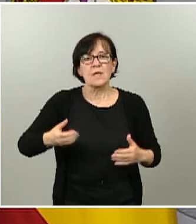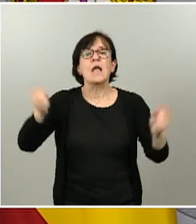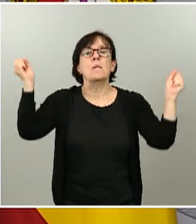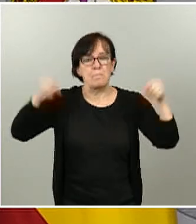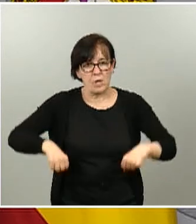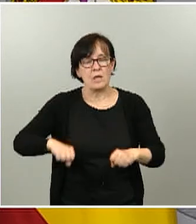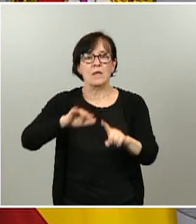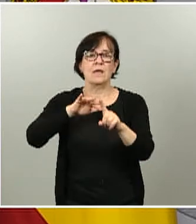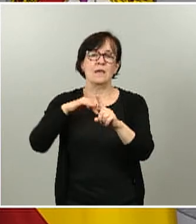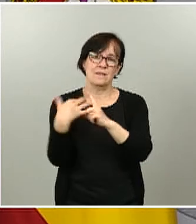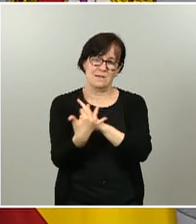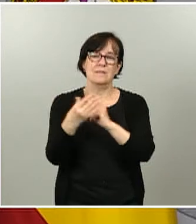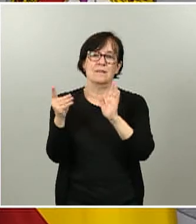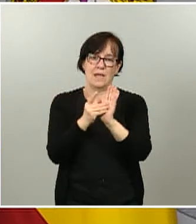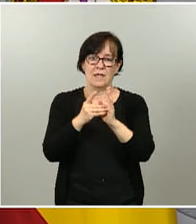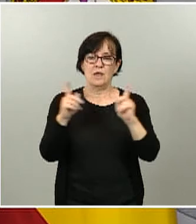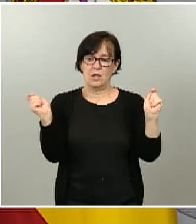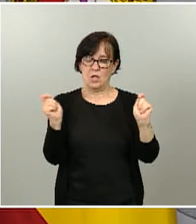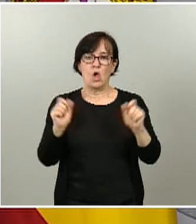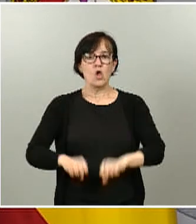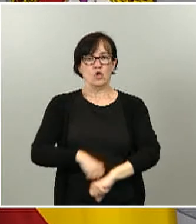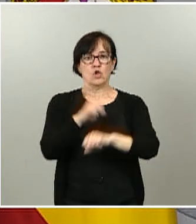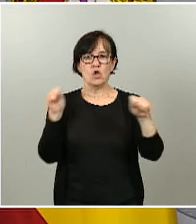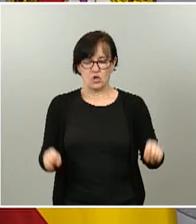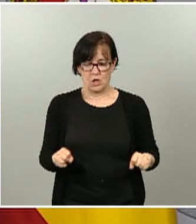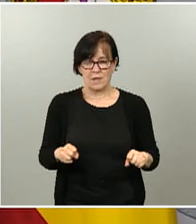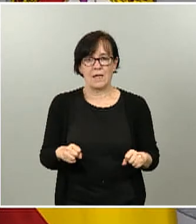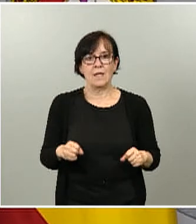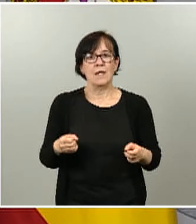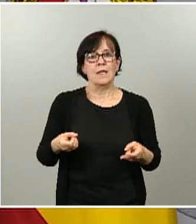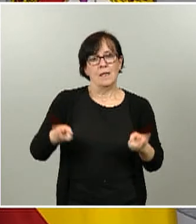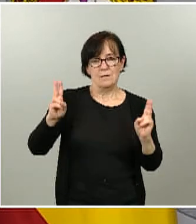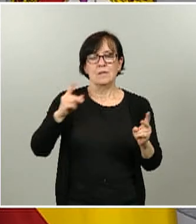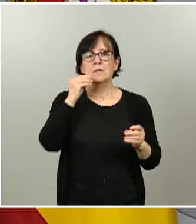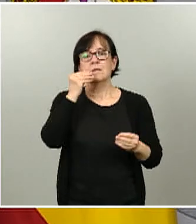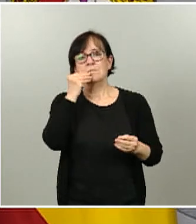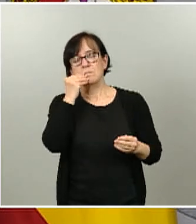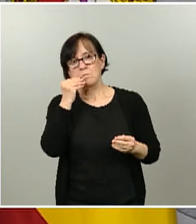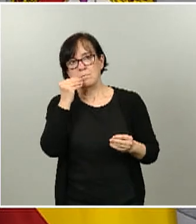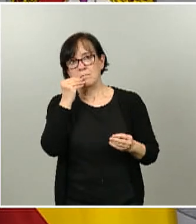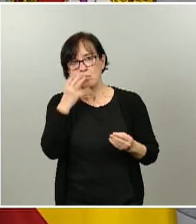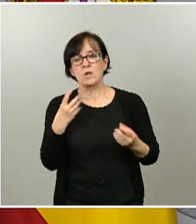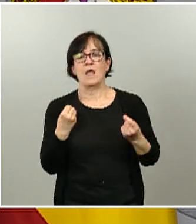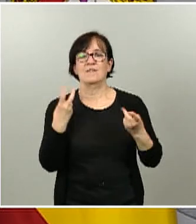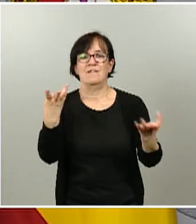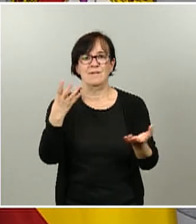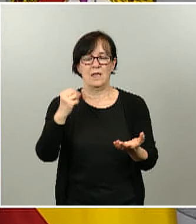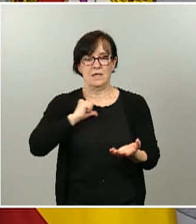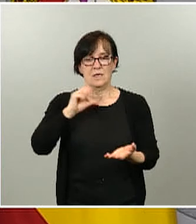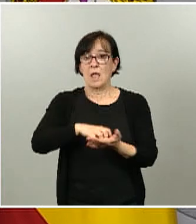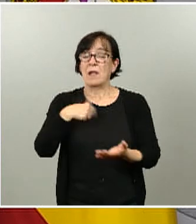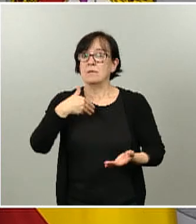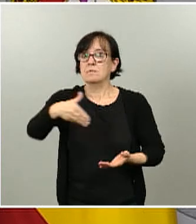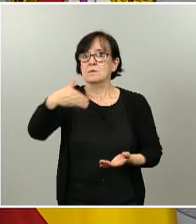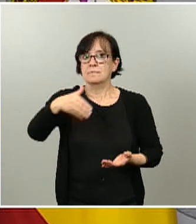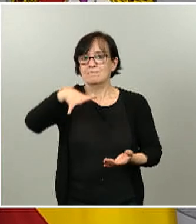de alarma que consolida y que permite consolidar estas buenas cifras sanitarias para que no lamentemos en el futuro mayor número